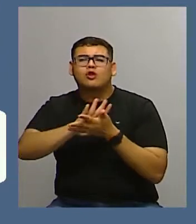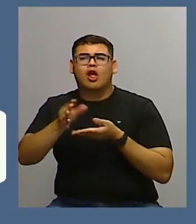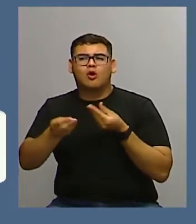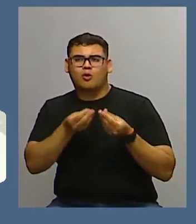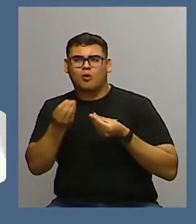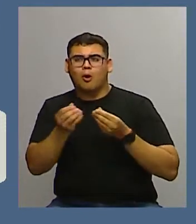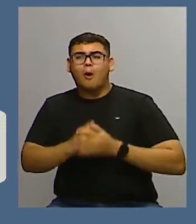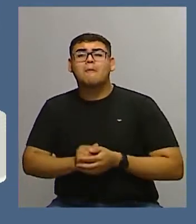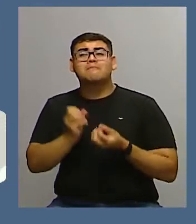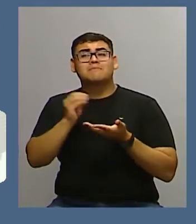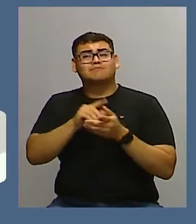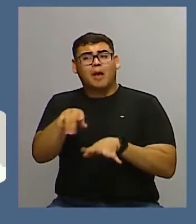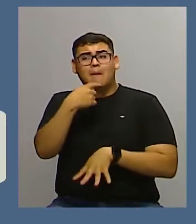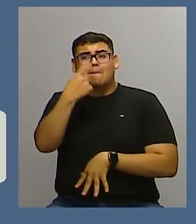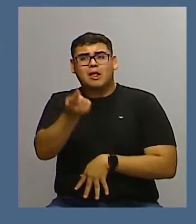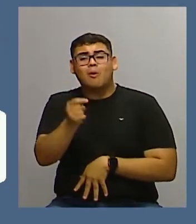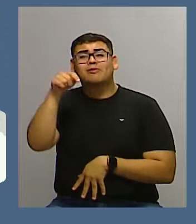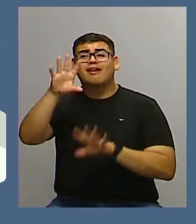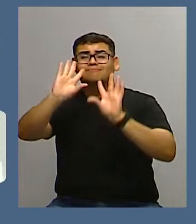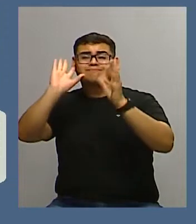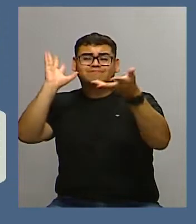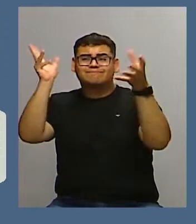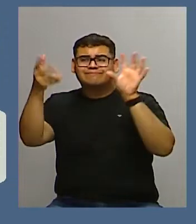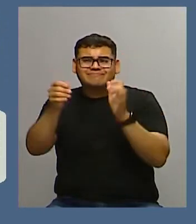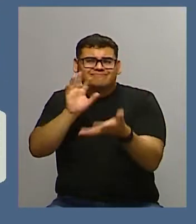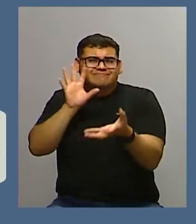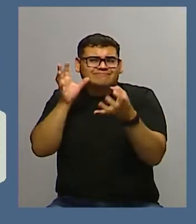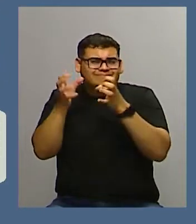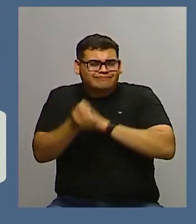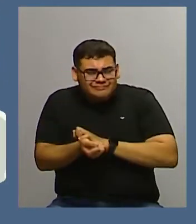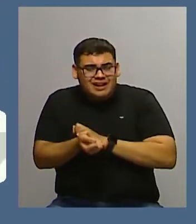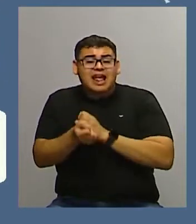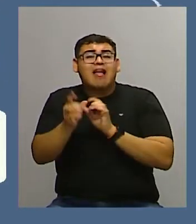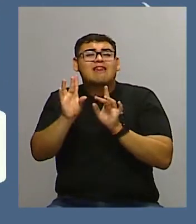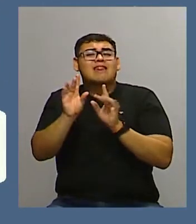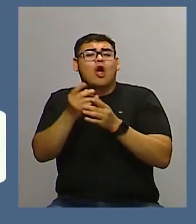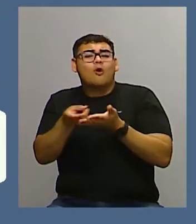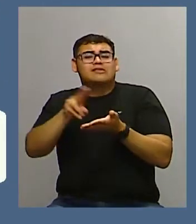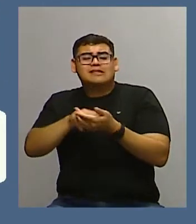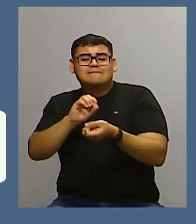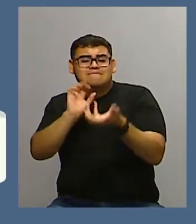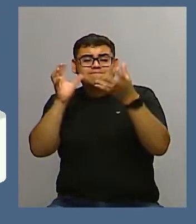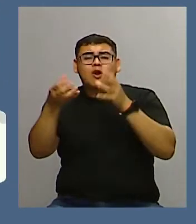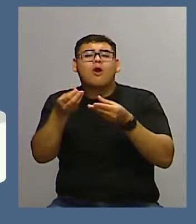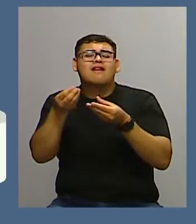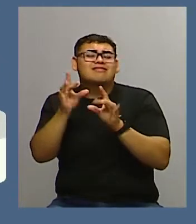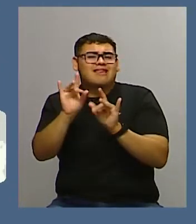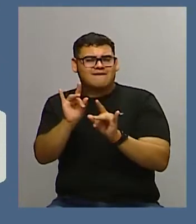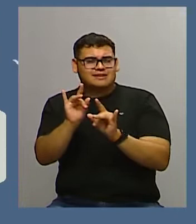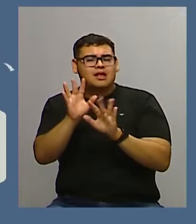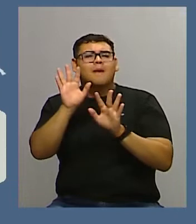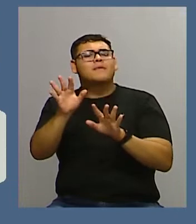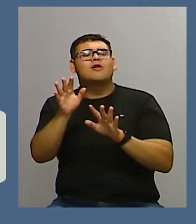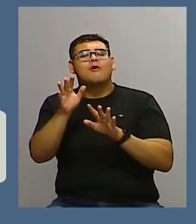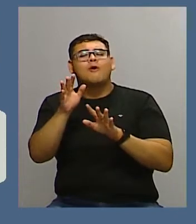el daño ambiental es tan difícil recomponer, es decir, volver al estado anterior, ¿cuáles son las medidas que se han propuesto